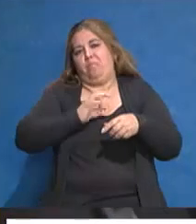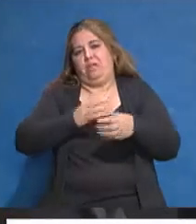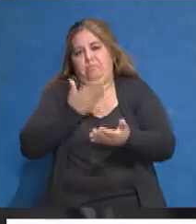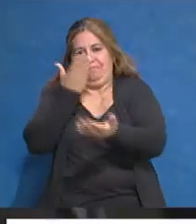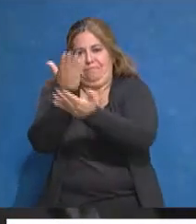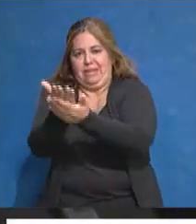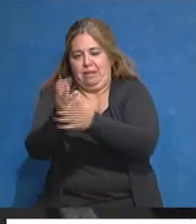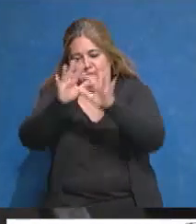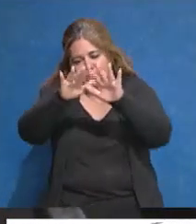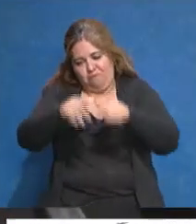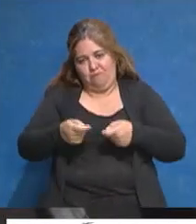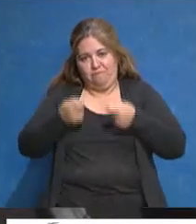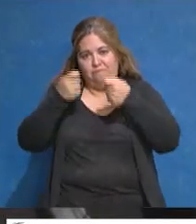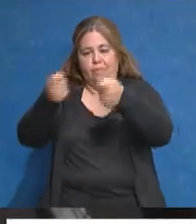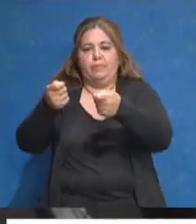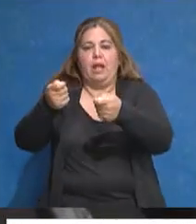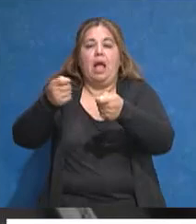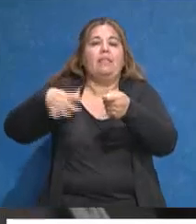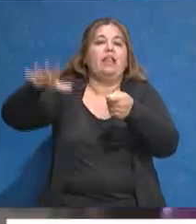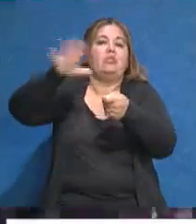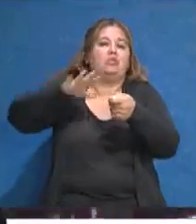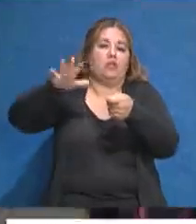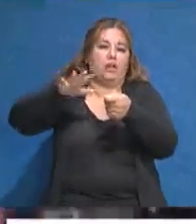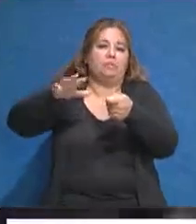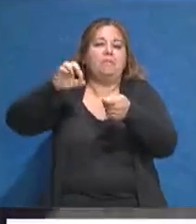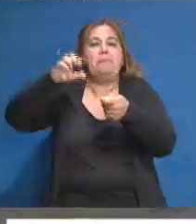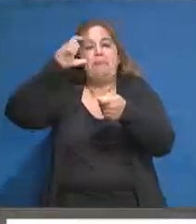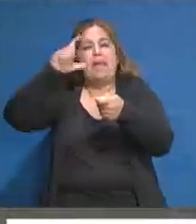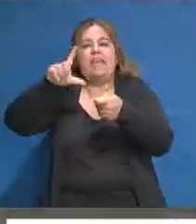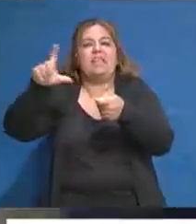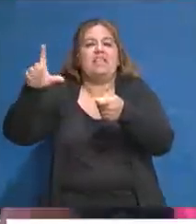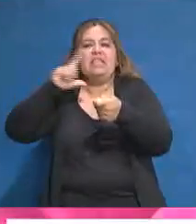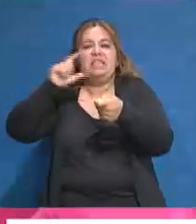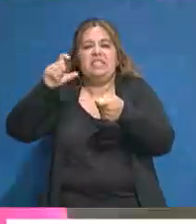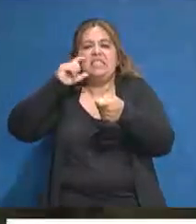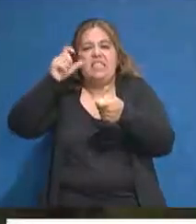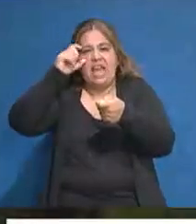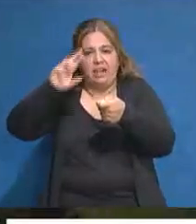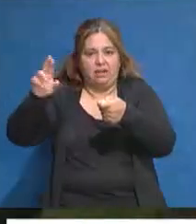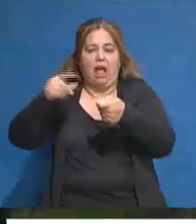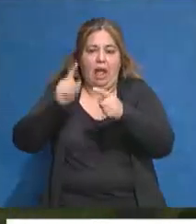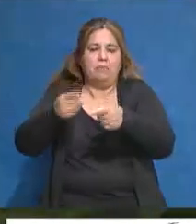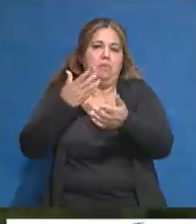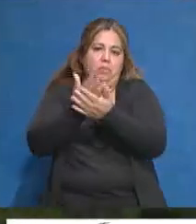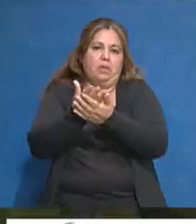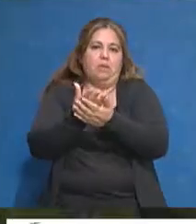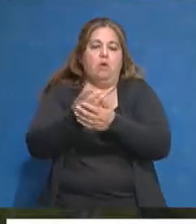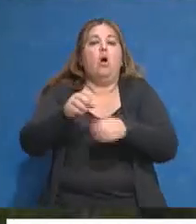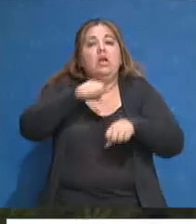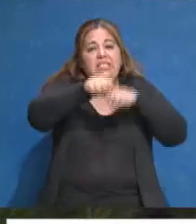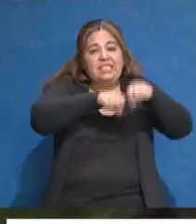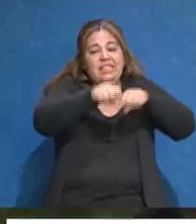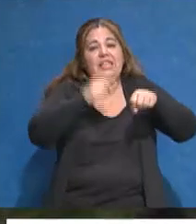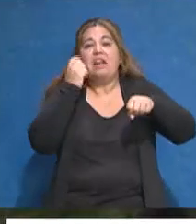regional, al comisario zonal, el señor Pedicieri. Y en el mismo sentido, los amigos ciclistas de Rivadavia están haciendo lo